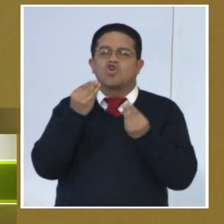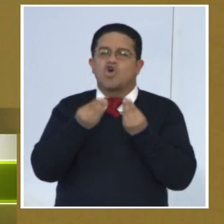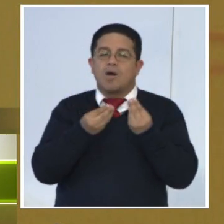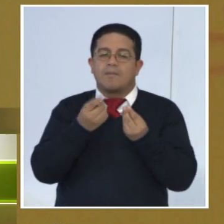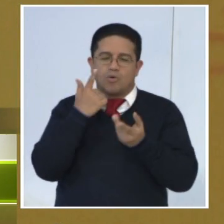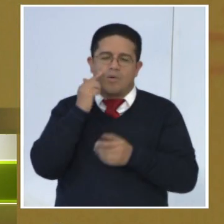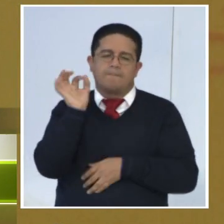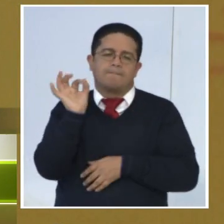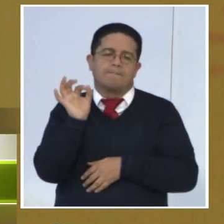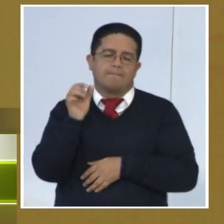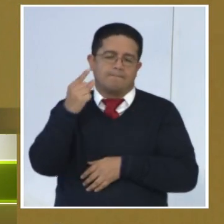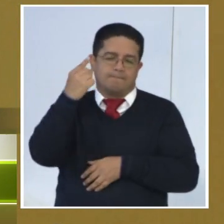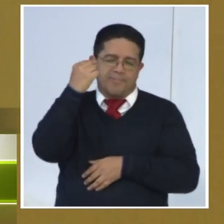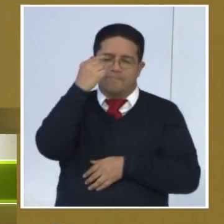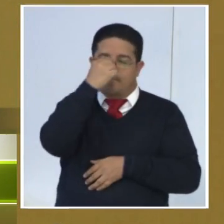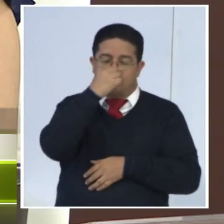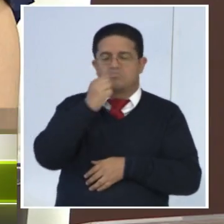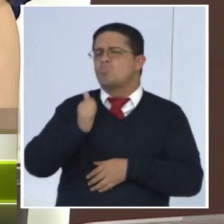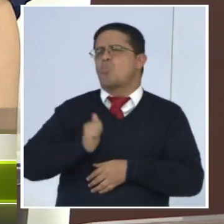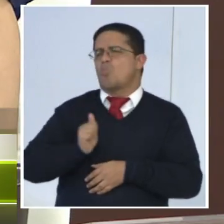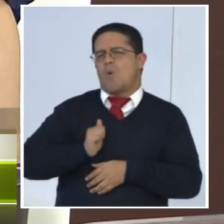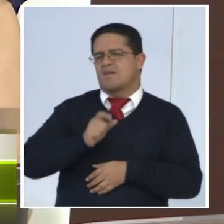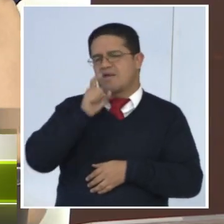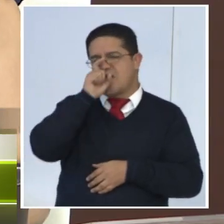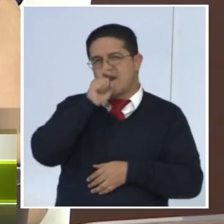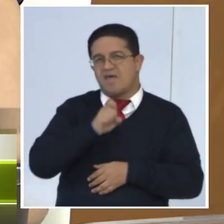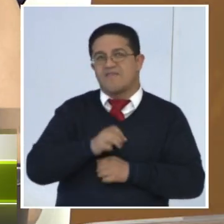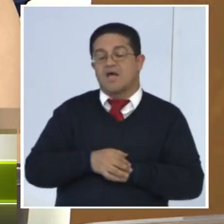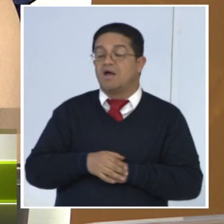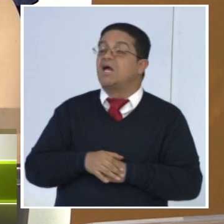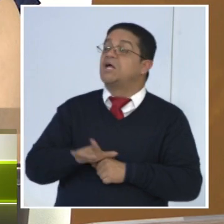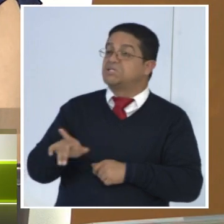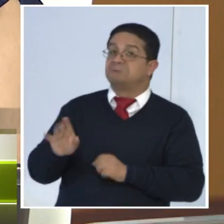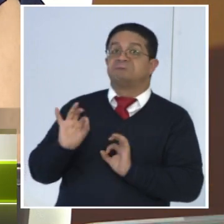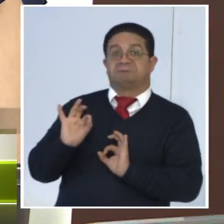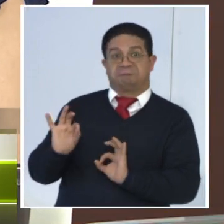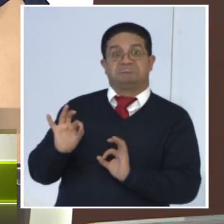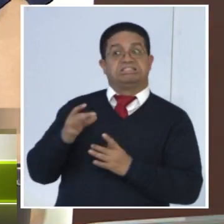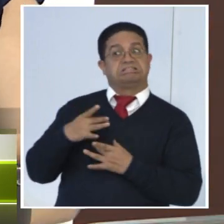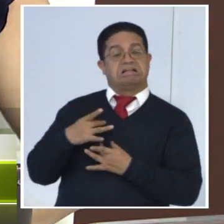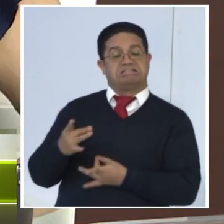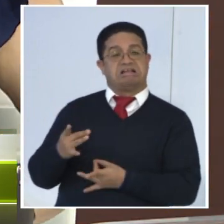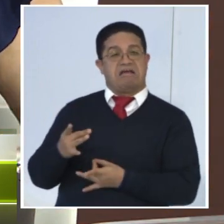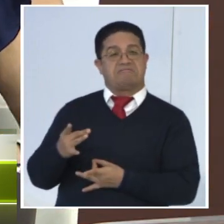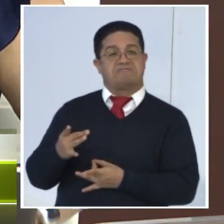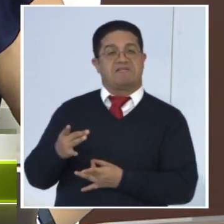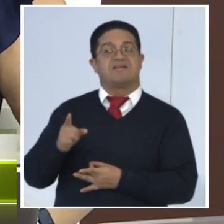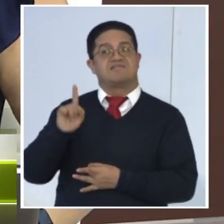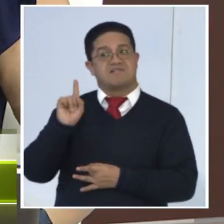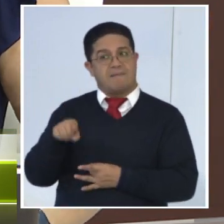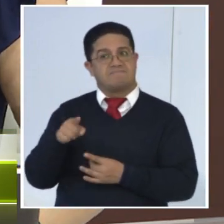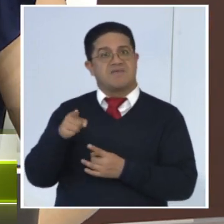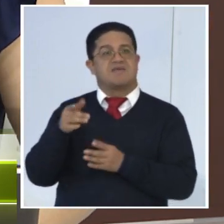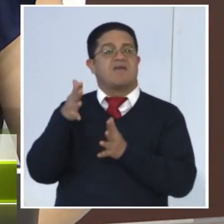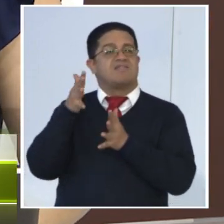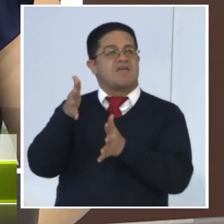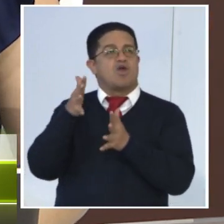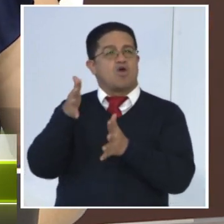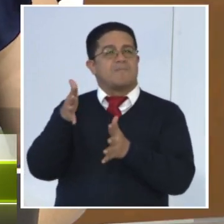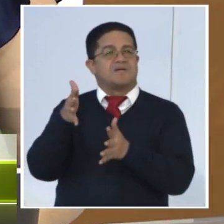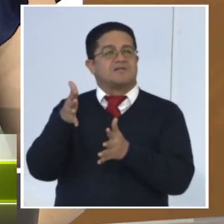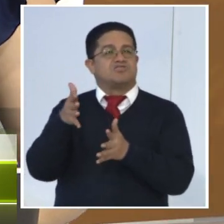poco menor, la podemos hacer a cualquier edad. Muy interesante esto y además de las recomendaciones